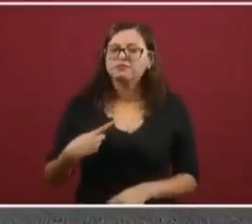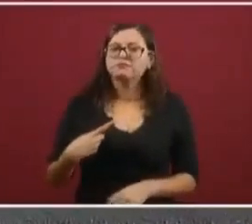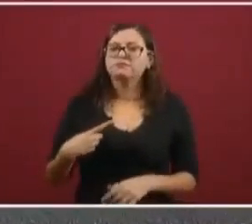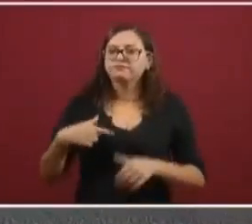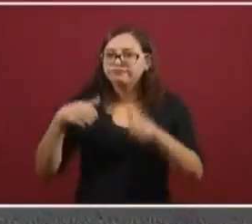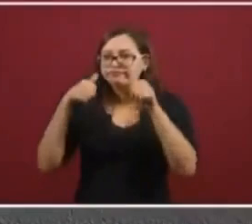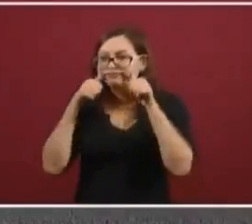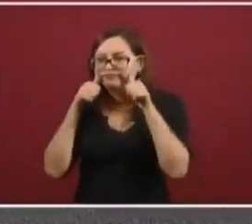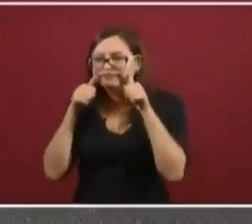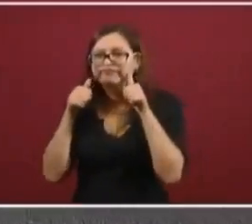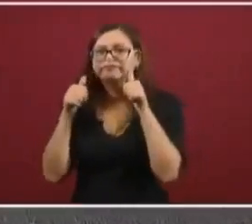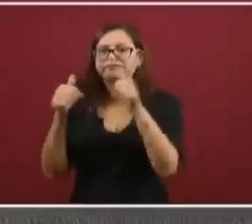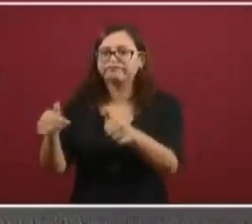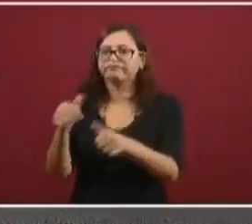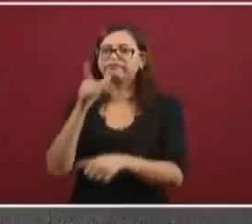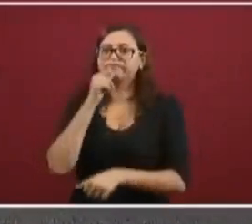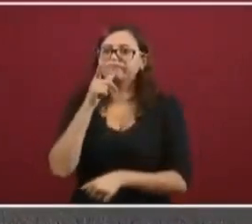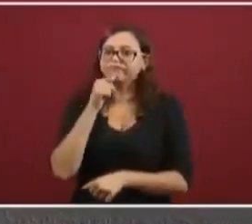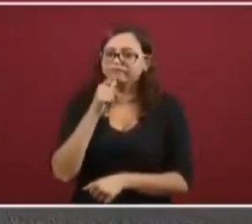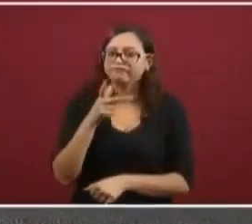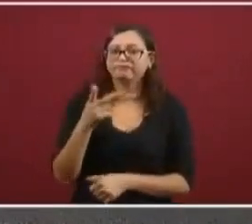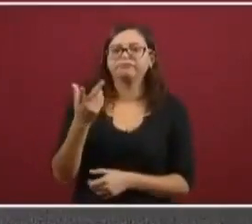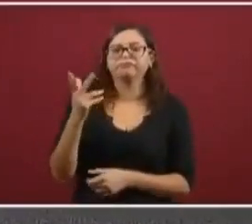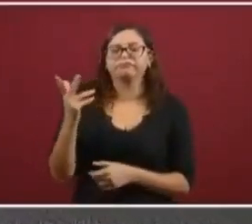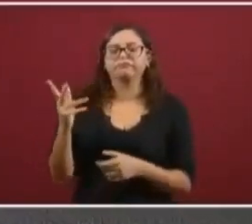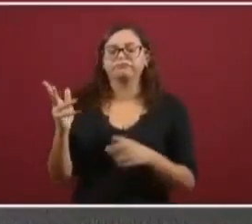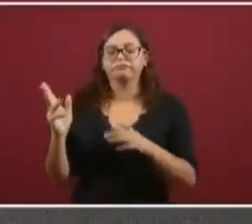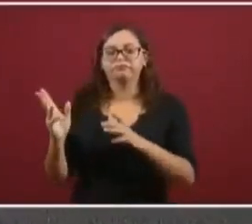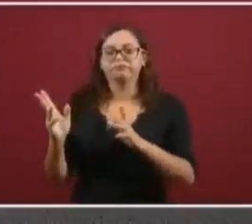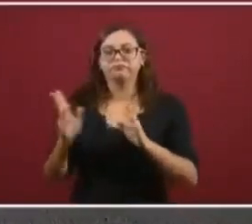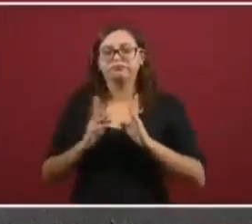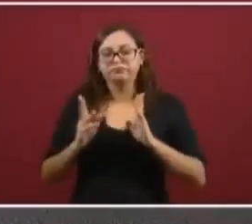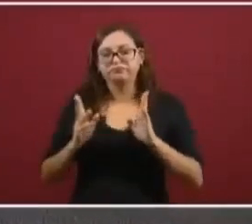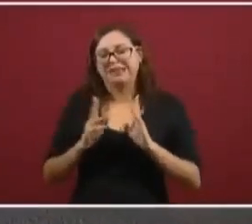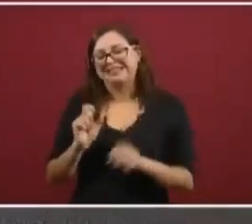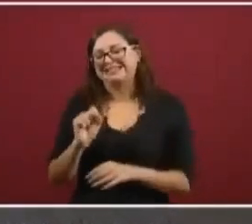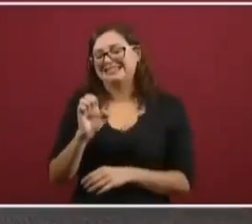estratégicas por el ejército la Marina